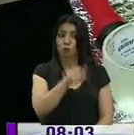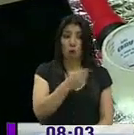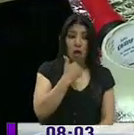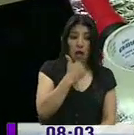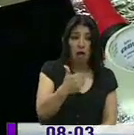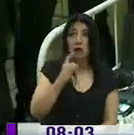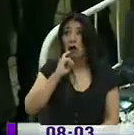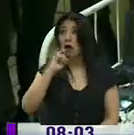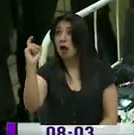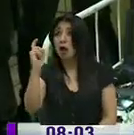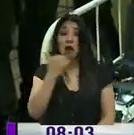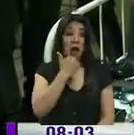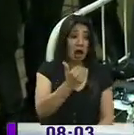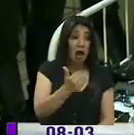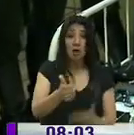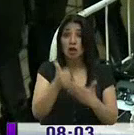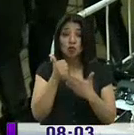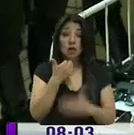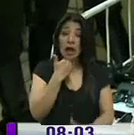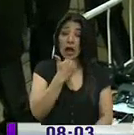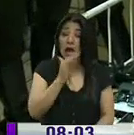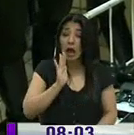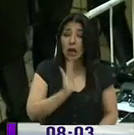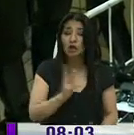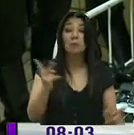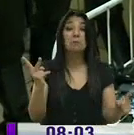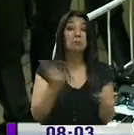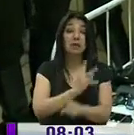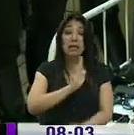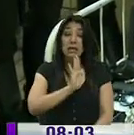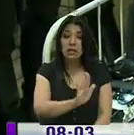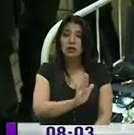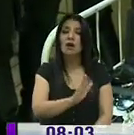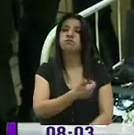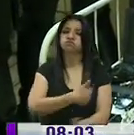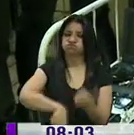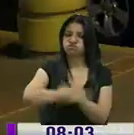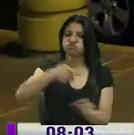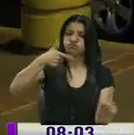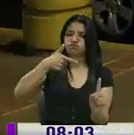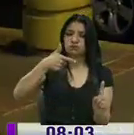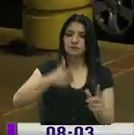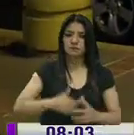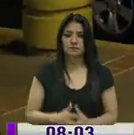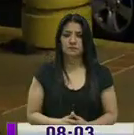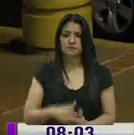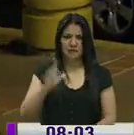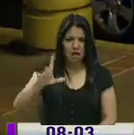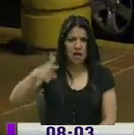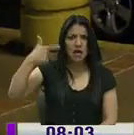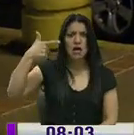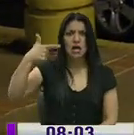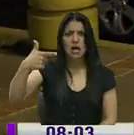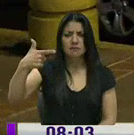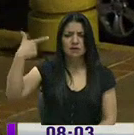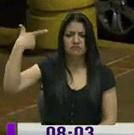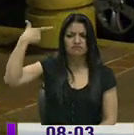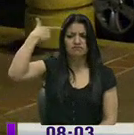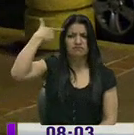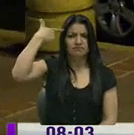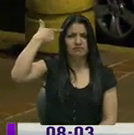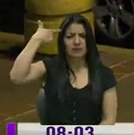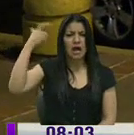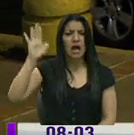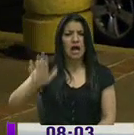ayuda gritar o realizar alguna acción que ponga en riesgo el robo disparaban venía con un arma una pistola nos apuntaban con eso